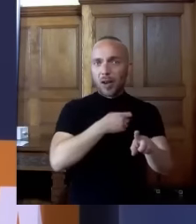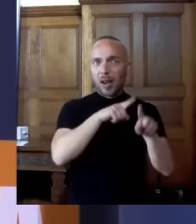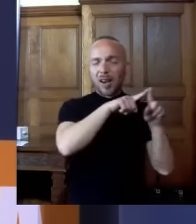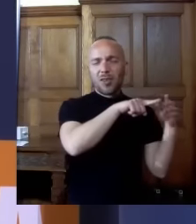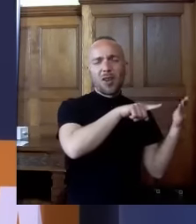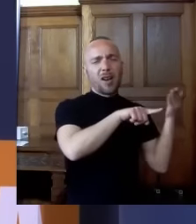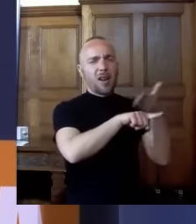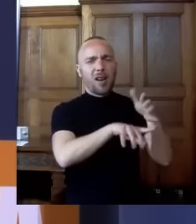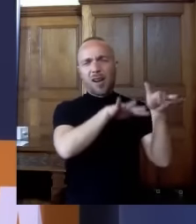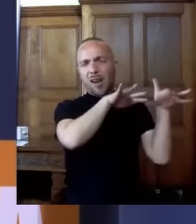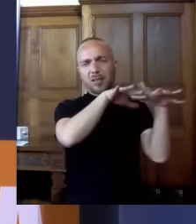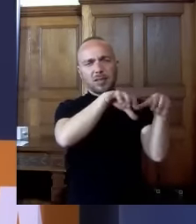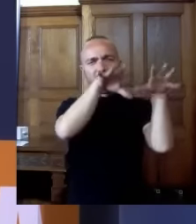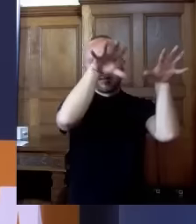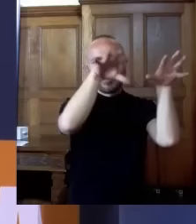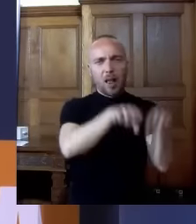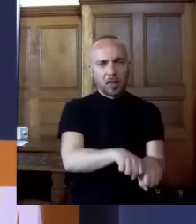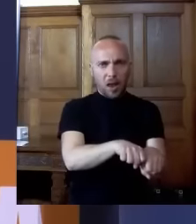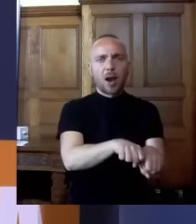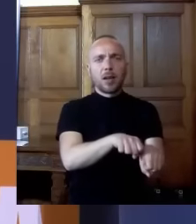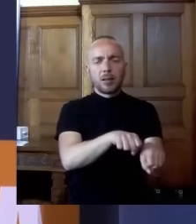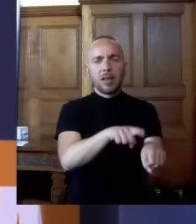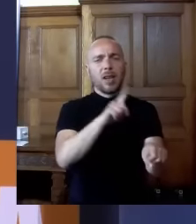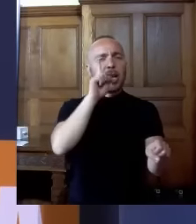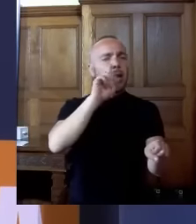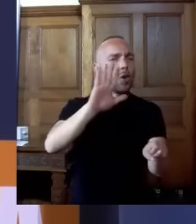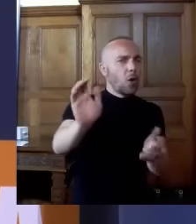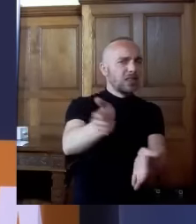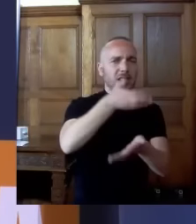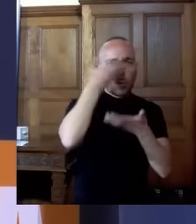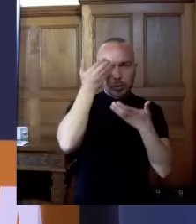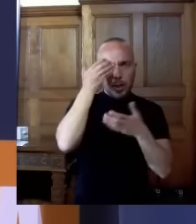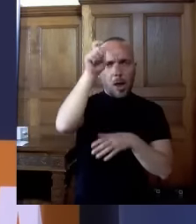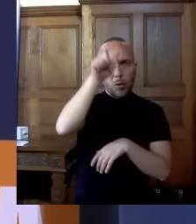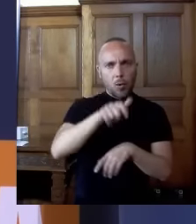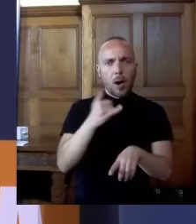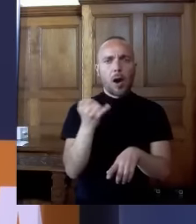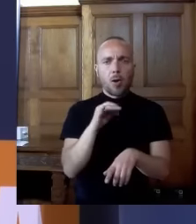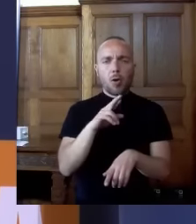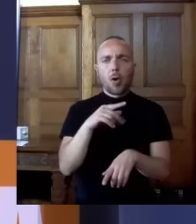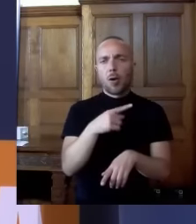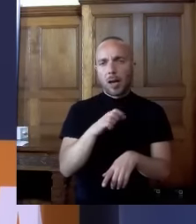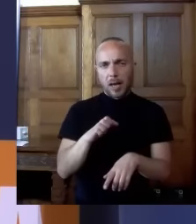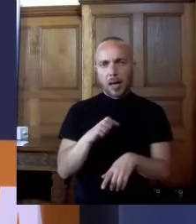es México y han secuestrado a Jorge gl y no sabemos ni siquiera Cómo se